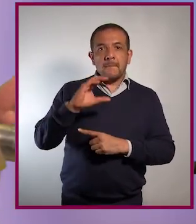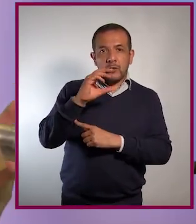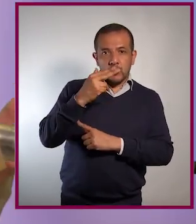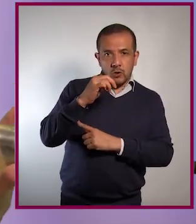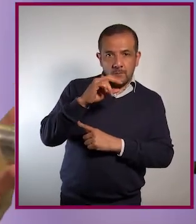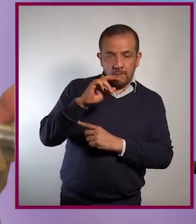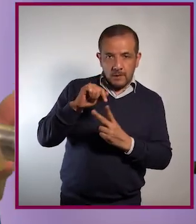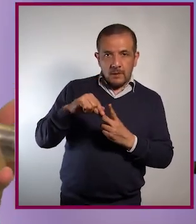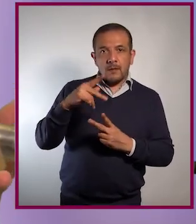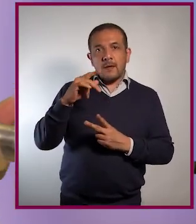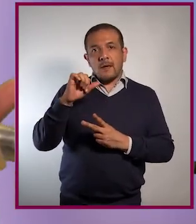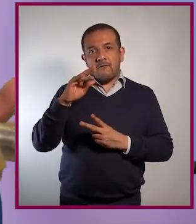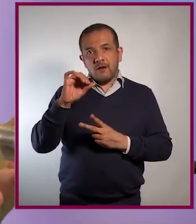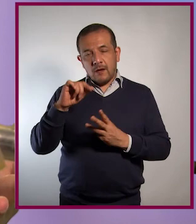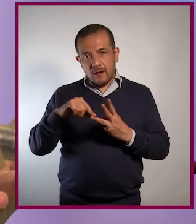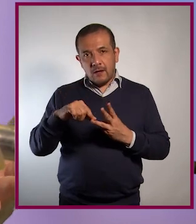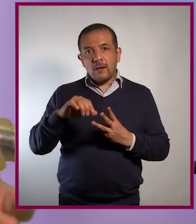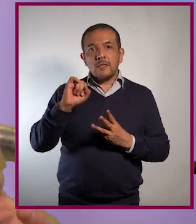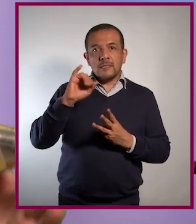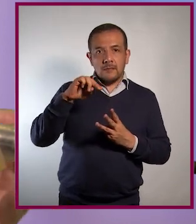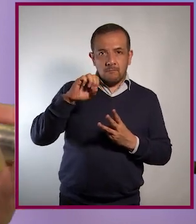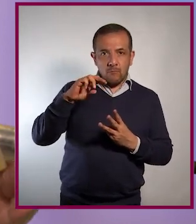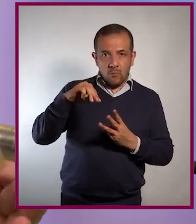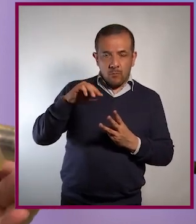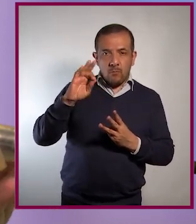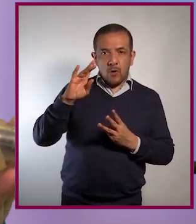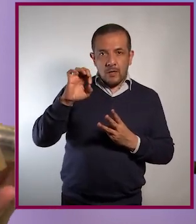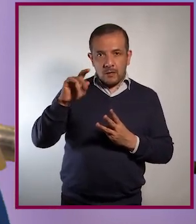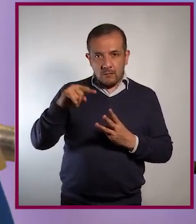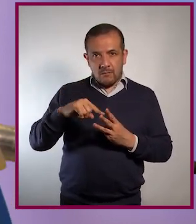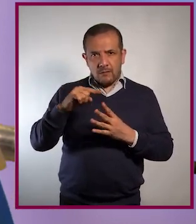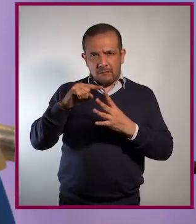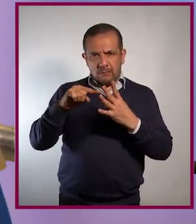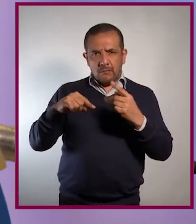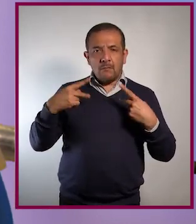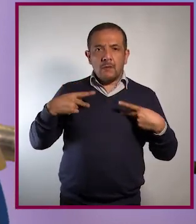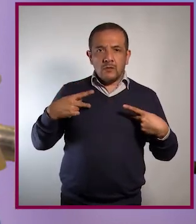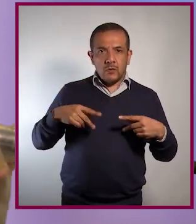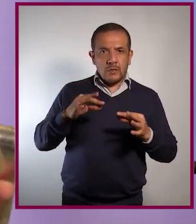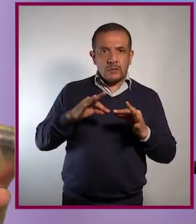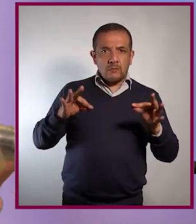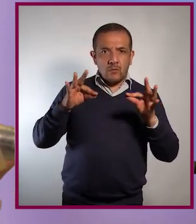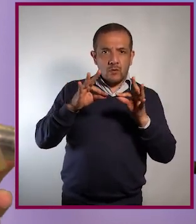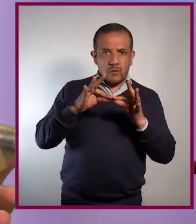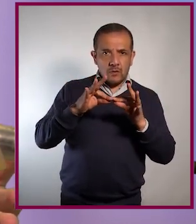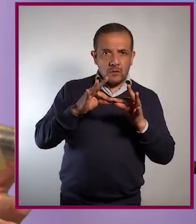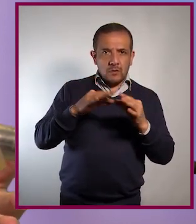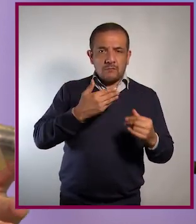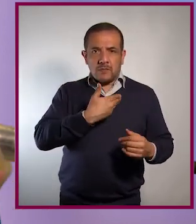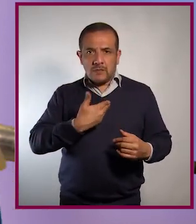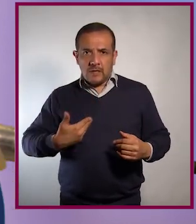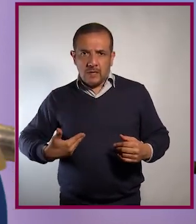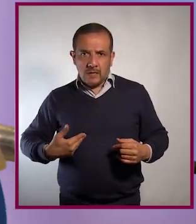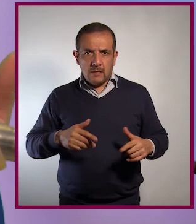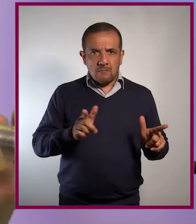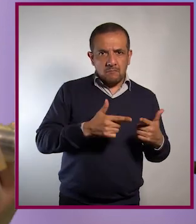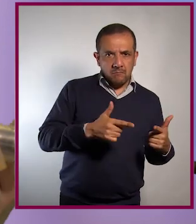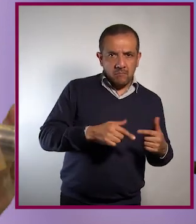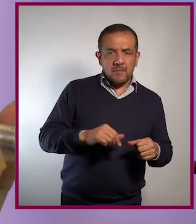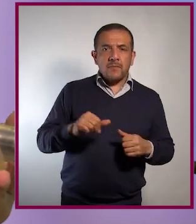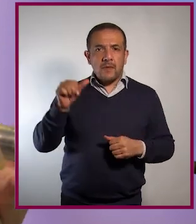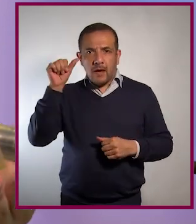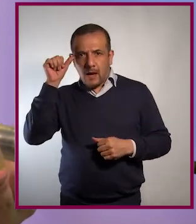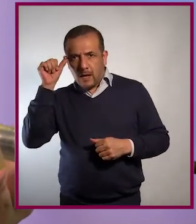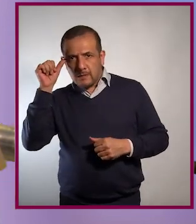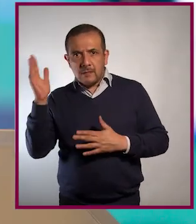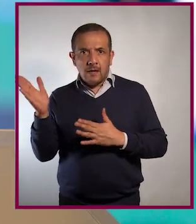Chopin, Kafka, Gauguin, Simón Bolívar y Modigliani la padecieron, desde músicos hasta presidentes, desde Asia